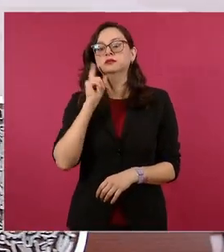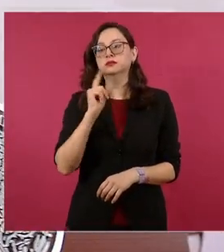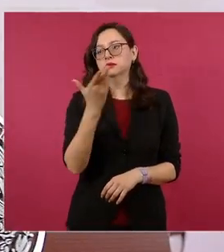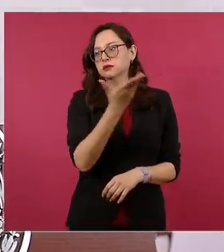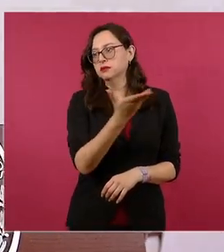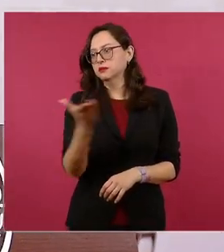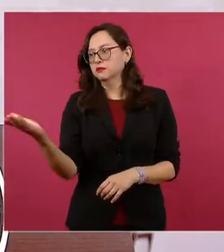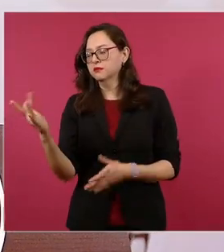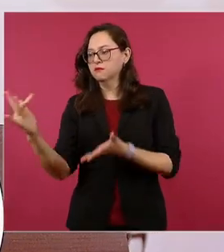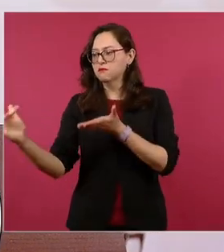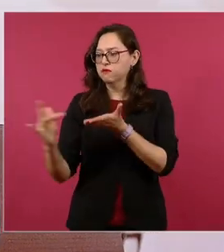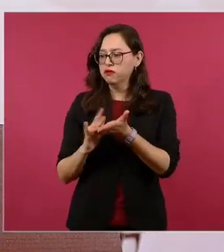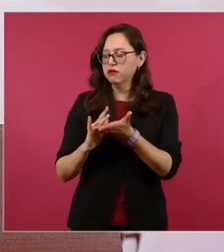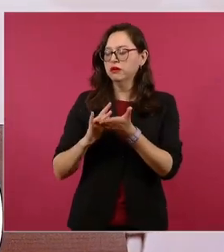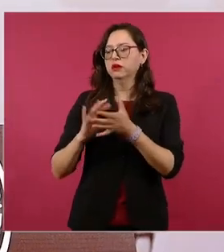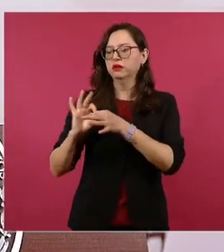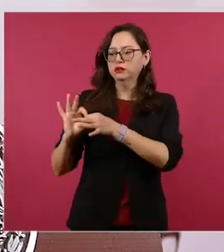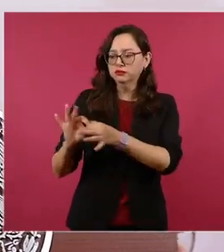solidarios,